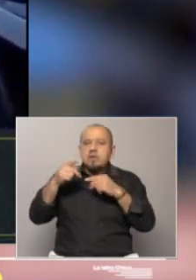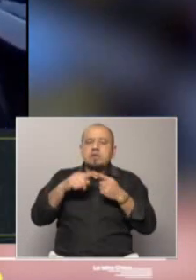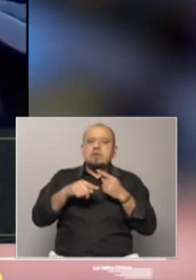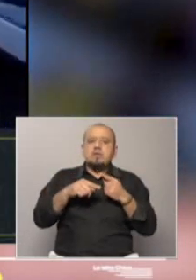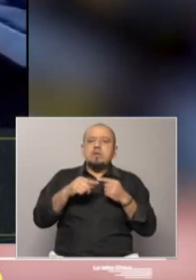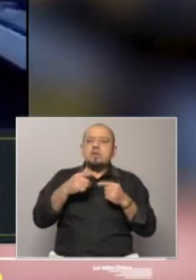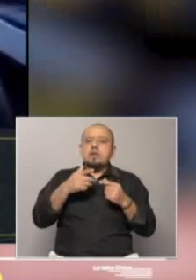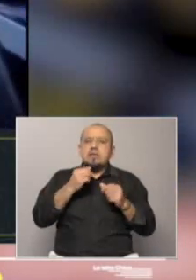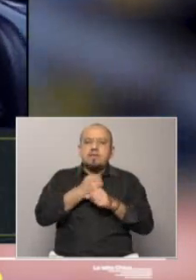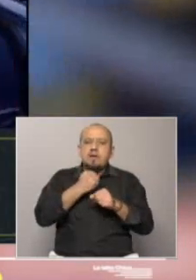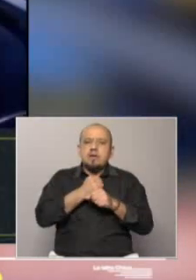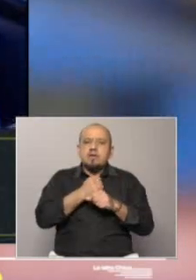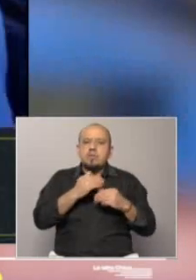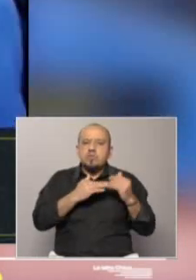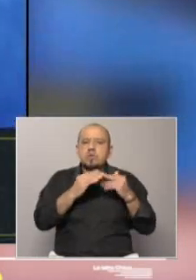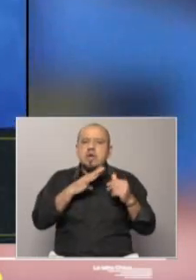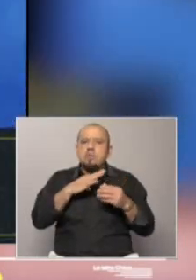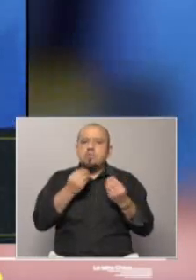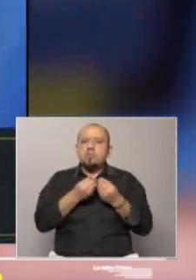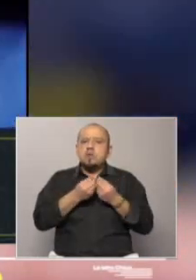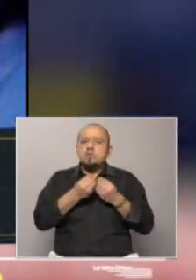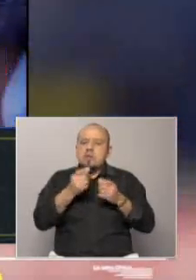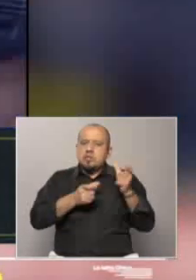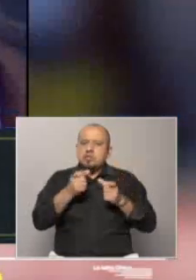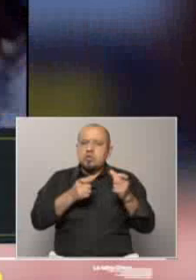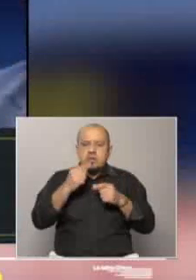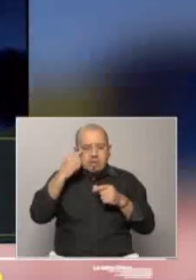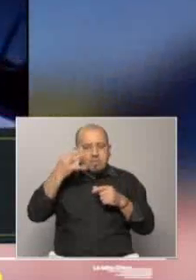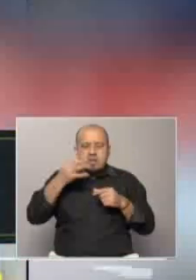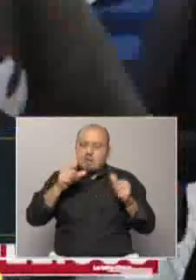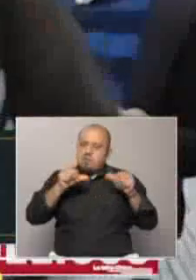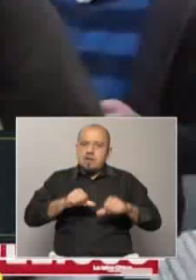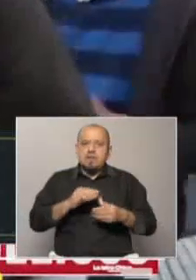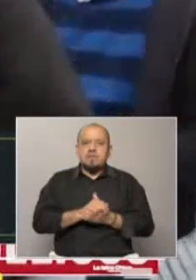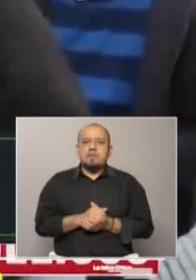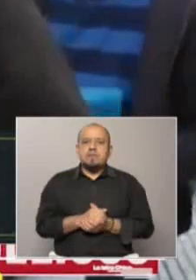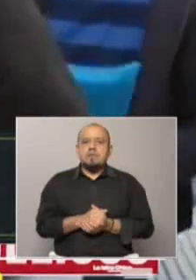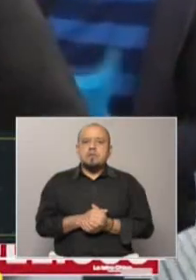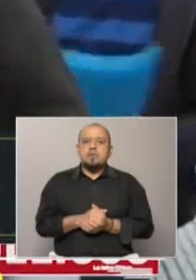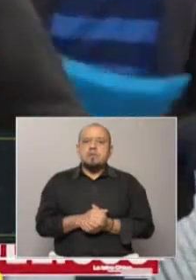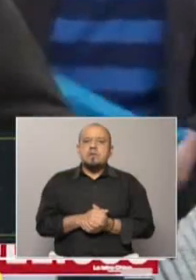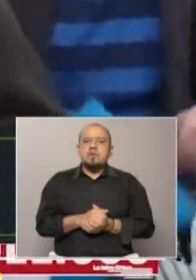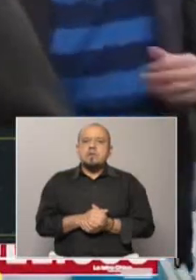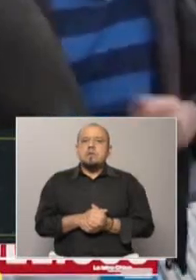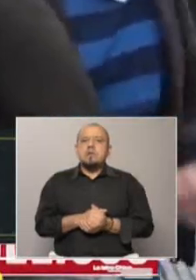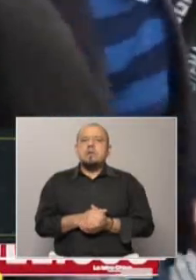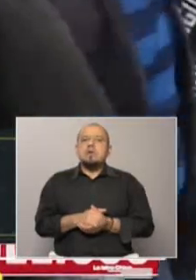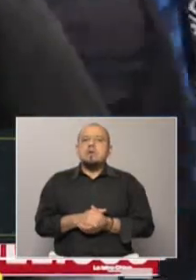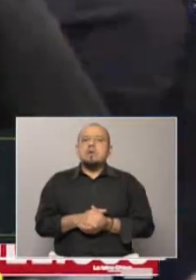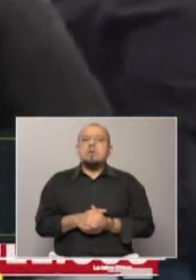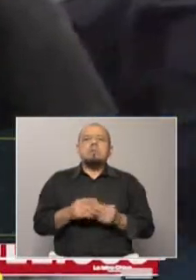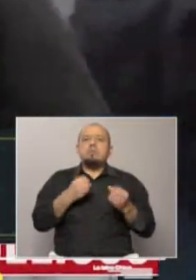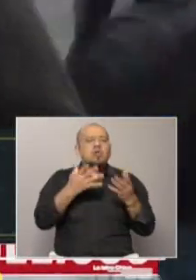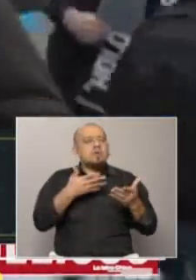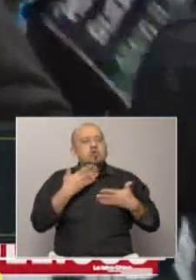artistas, de plomeros, un montón de gente que está realmente pasando motivo de la protesta. ¿El motivo de qué? De la